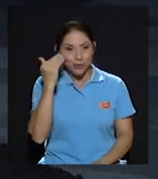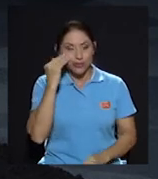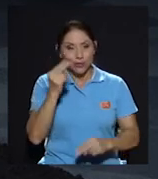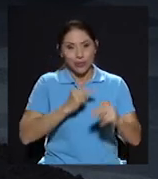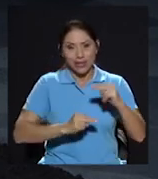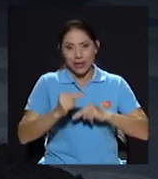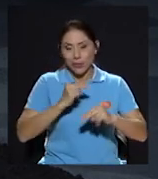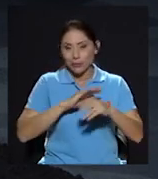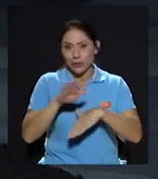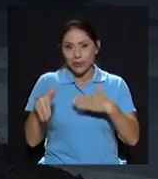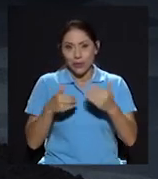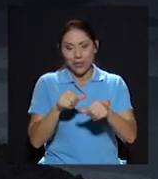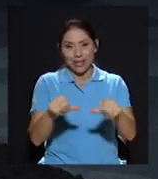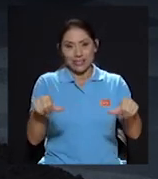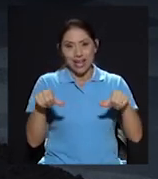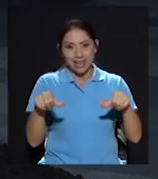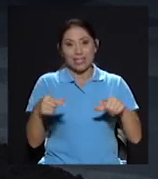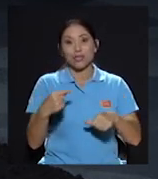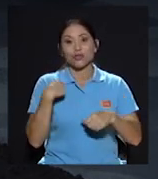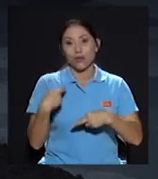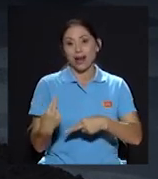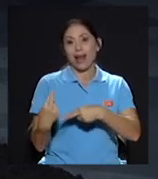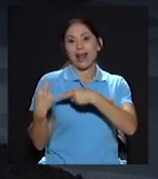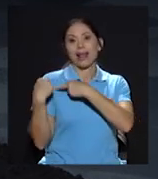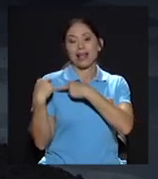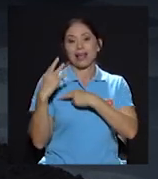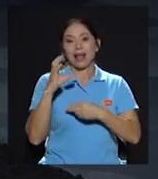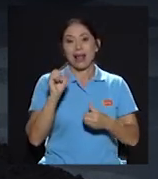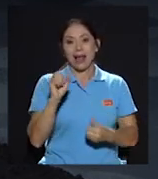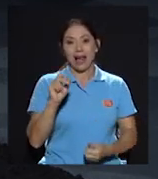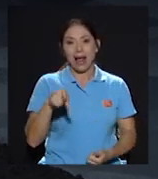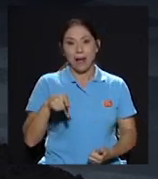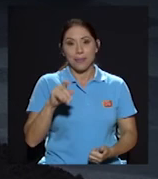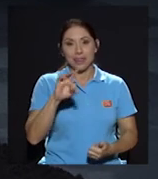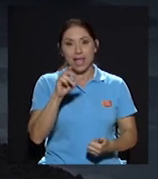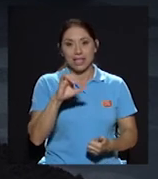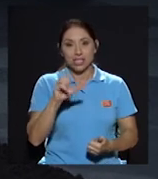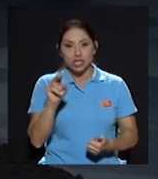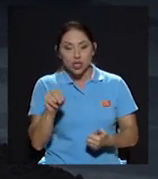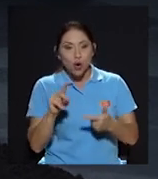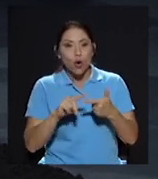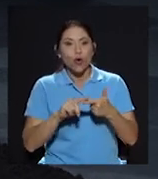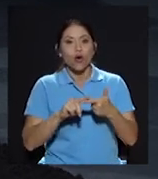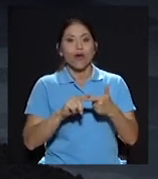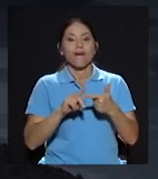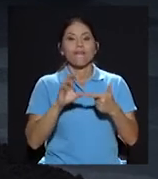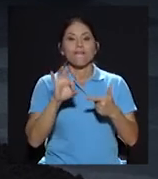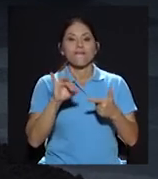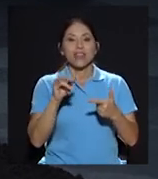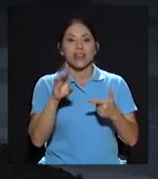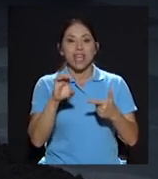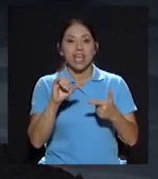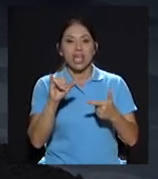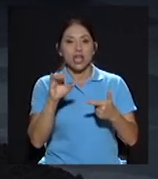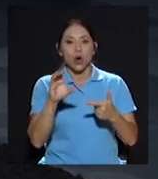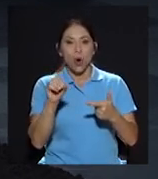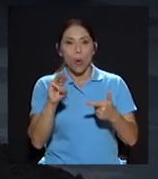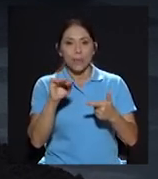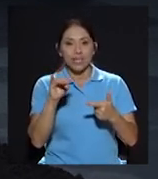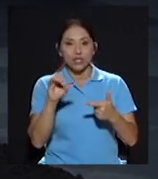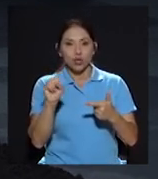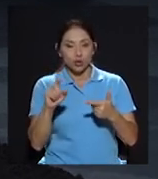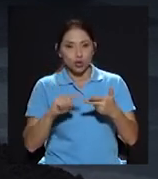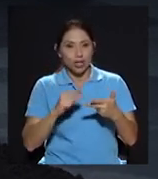áreas yo era encargada de captación de fidel y comienzos era en el momento gerente gerente de crédito así que por todos los lados pasé